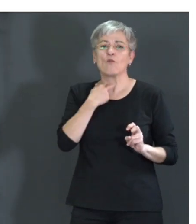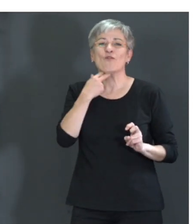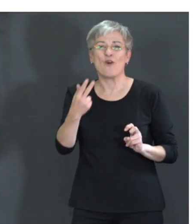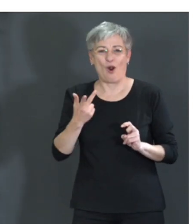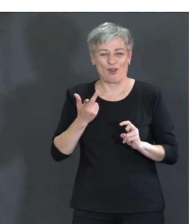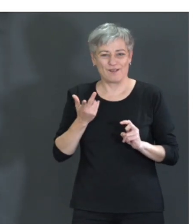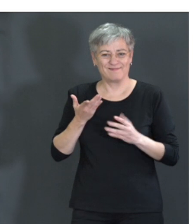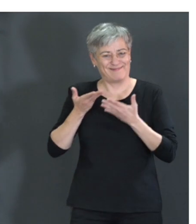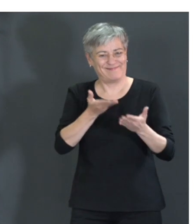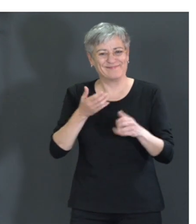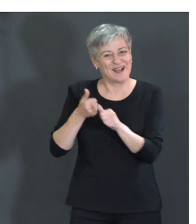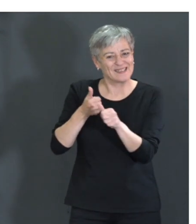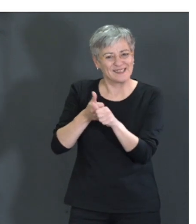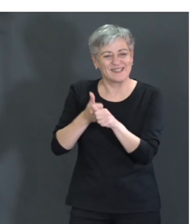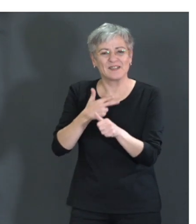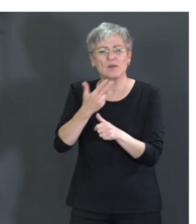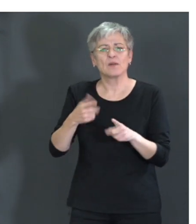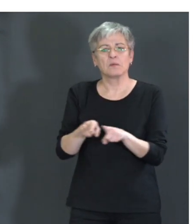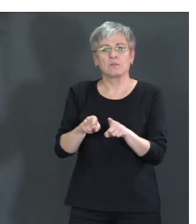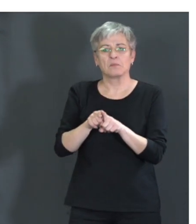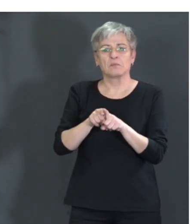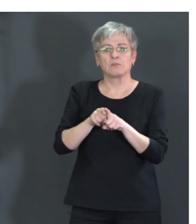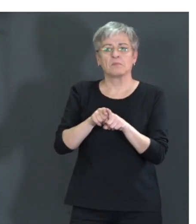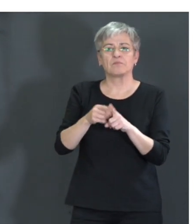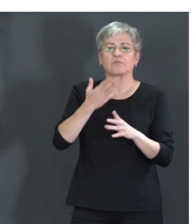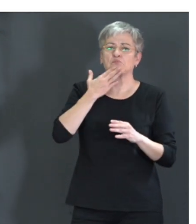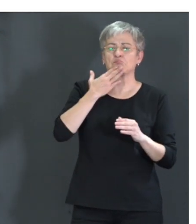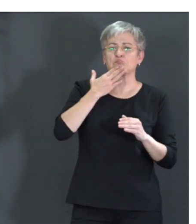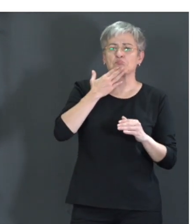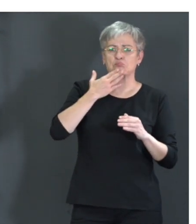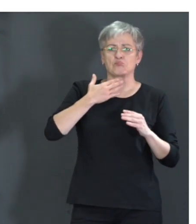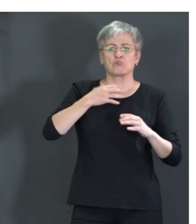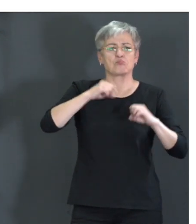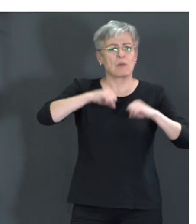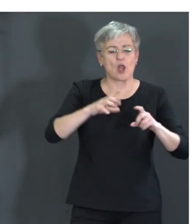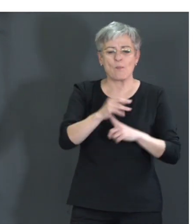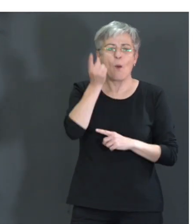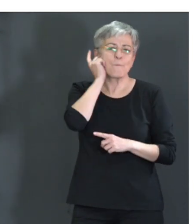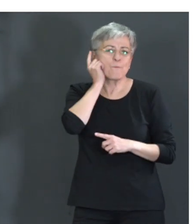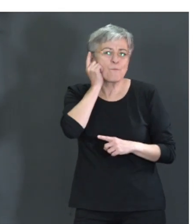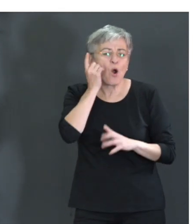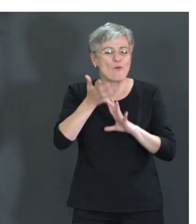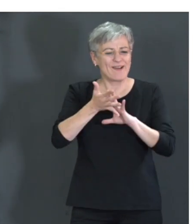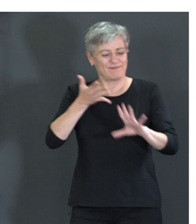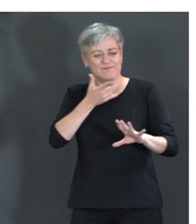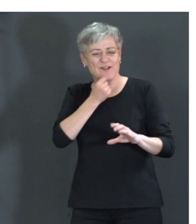pues iban a ser aceptadas principalmente pues por las personas ya mayores que tienen smartphone, que se conectan a